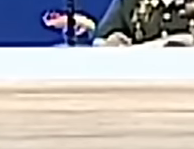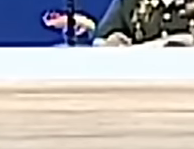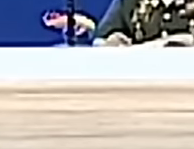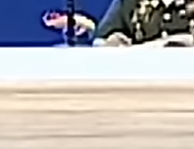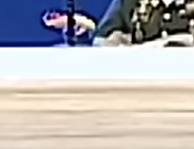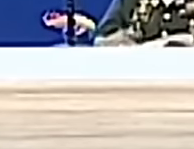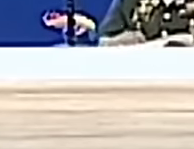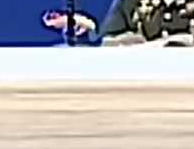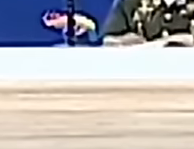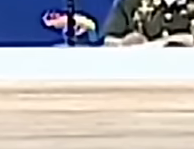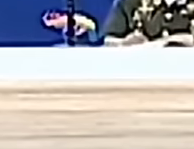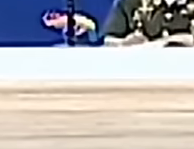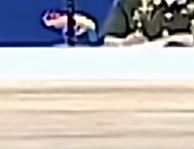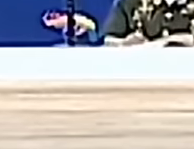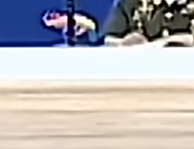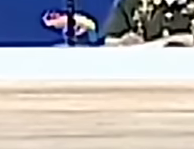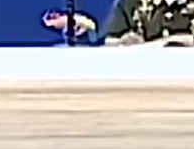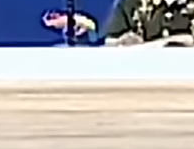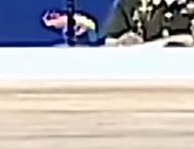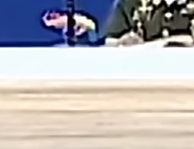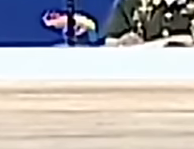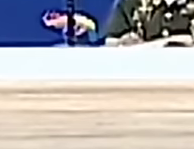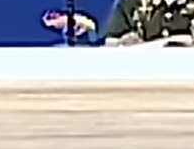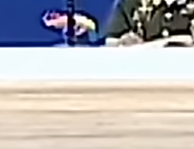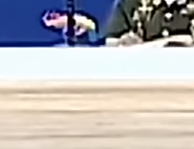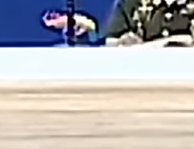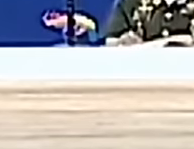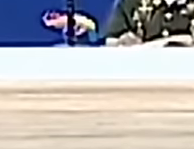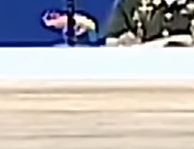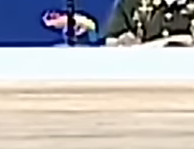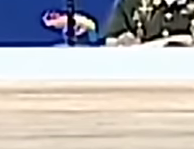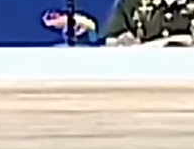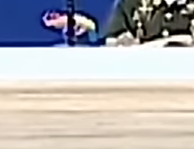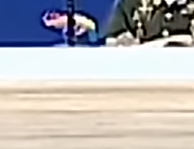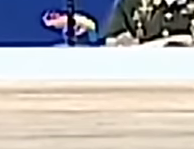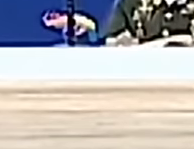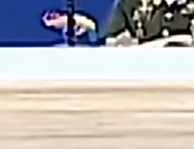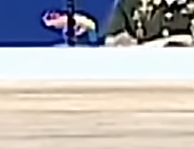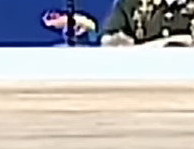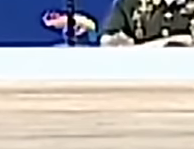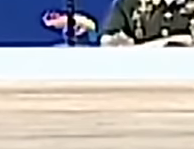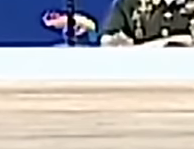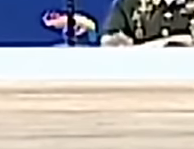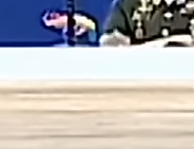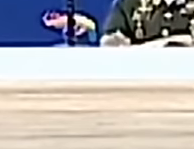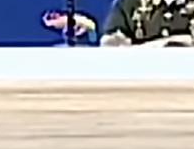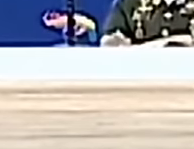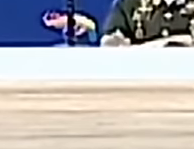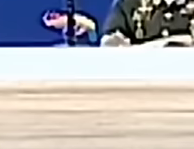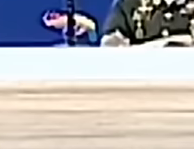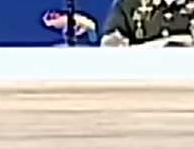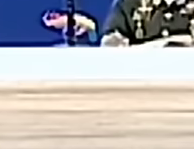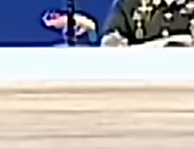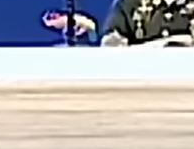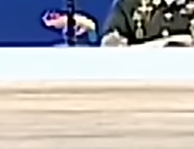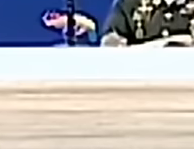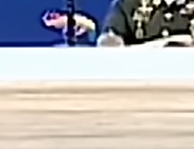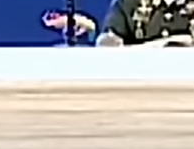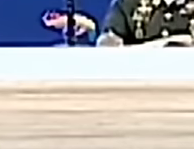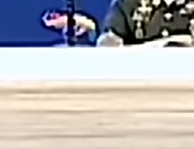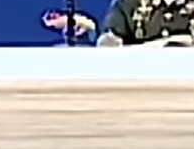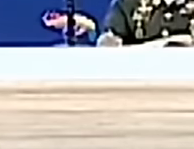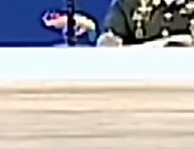falta de visión popular, social, de los entonces libertadores. Y luego se